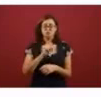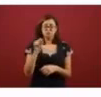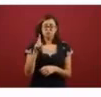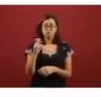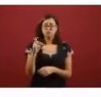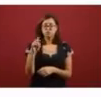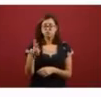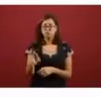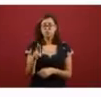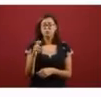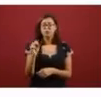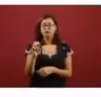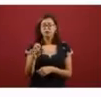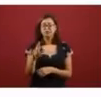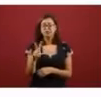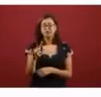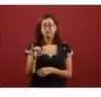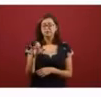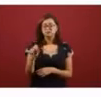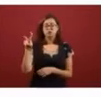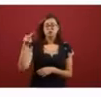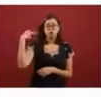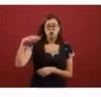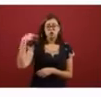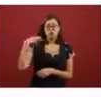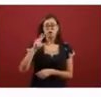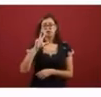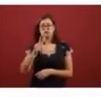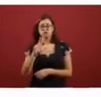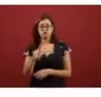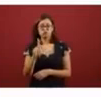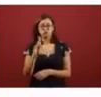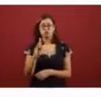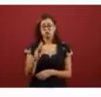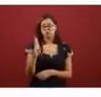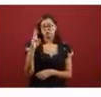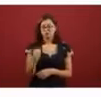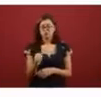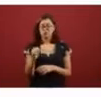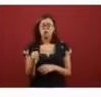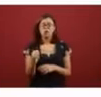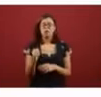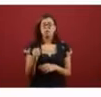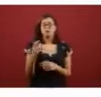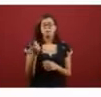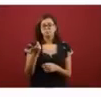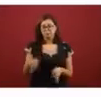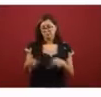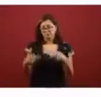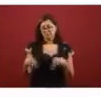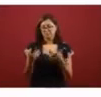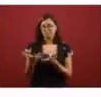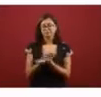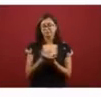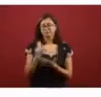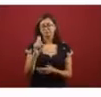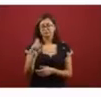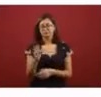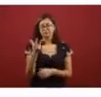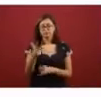Dulce, Veracruz, a 18.99 por litro con un margen de 38 centavos y en